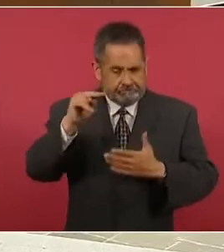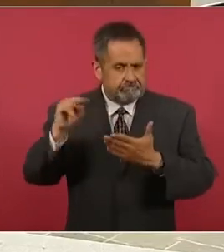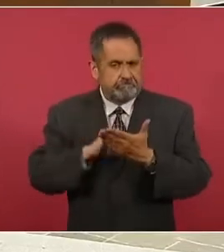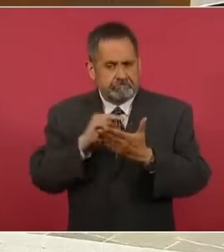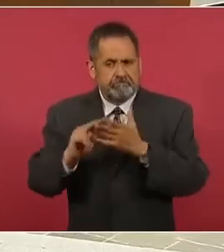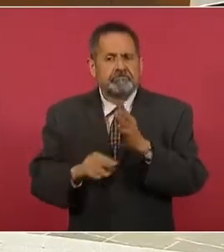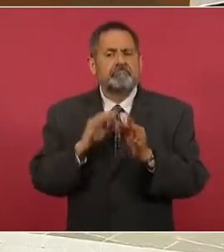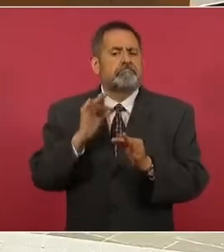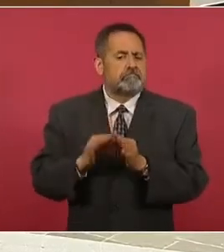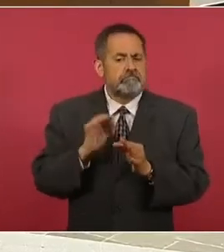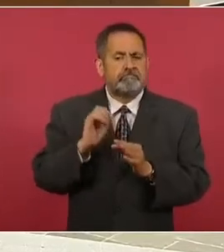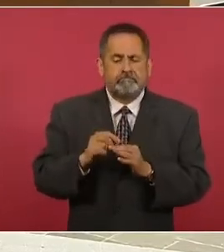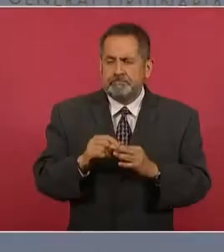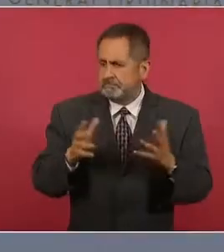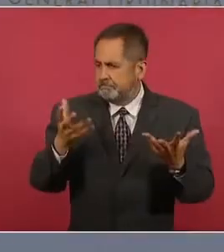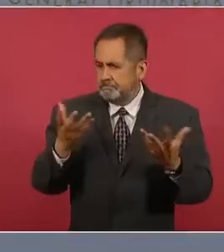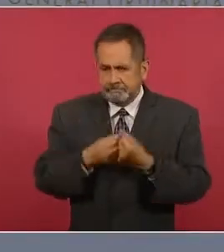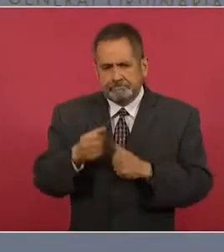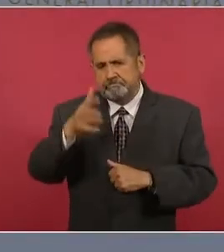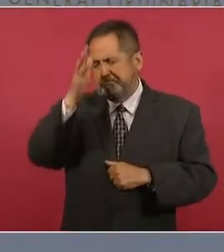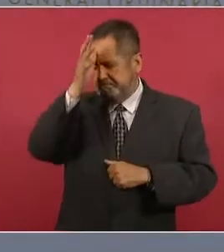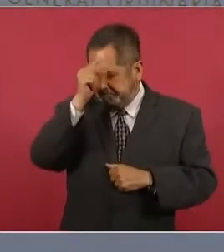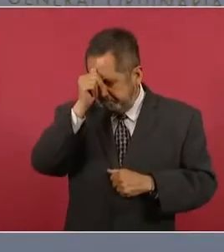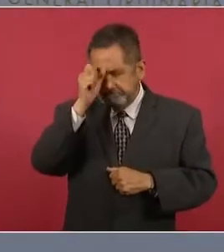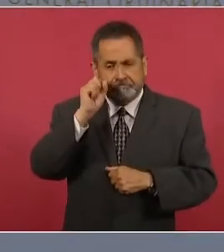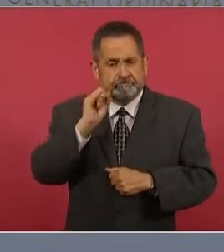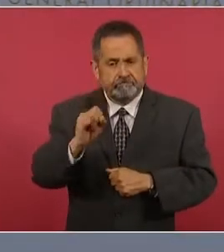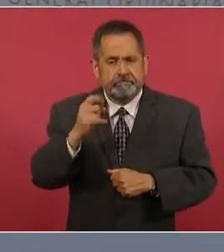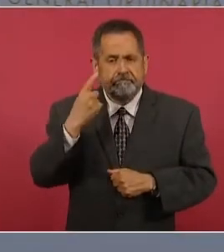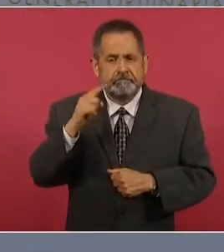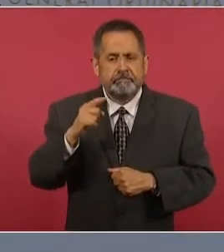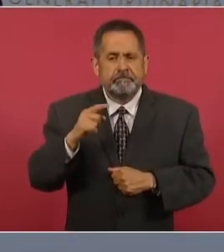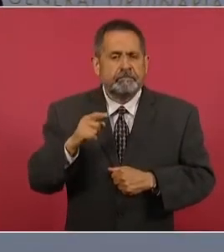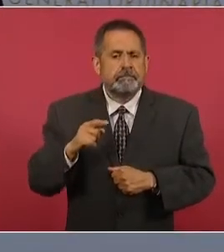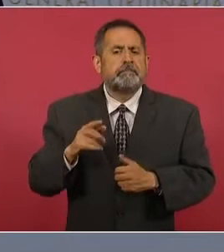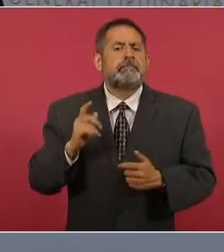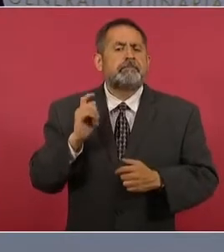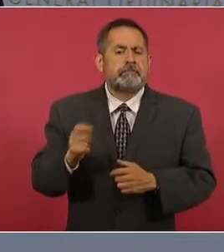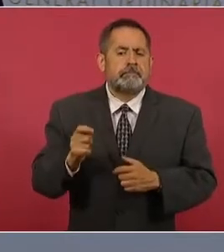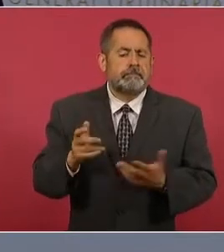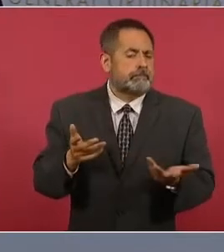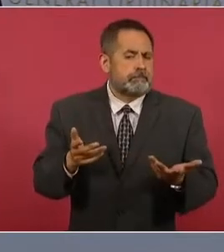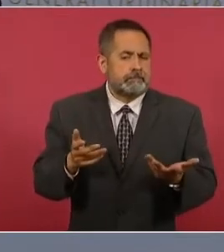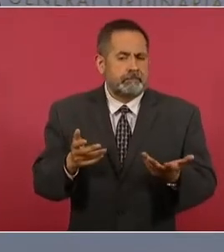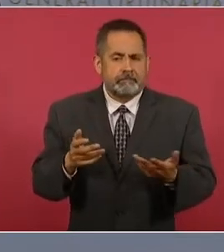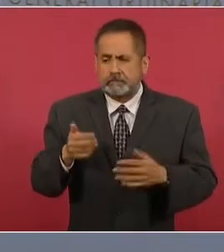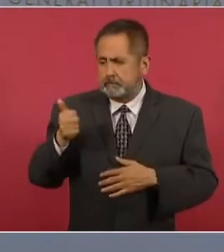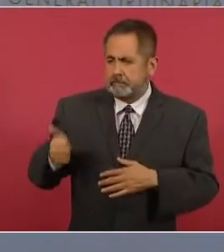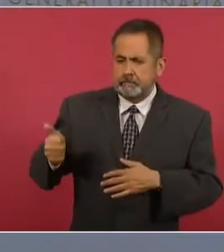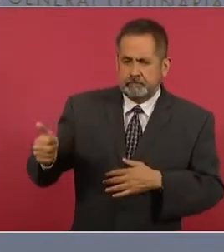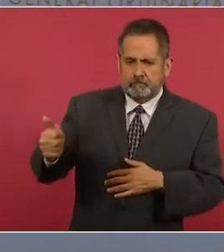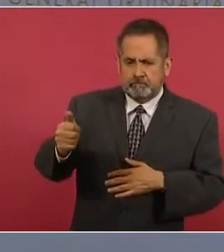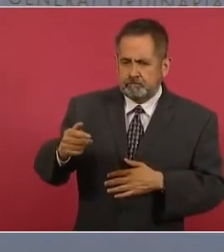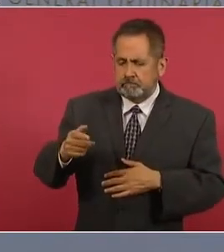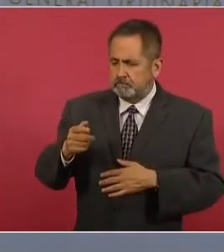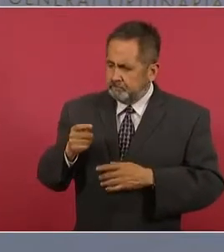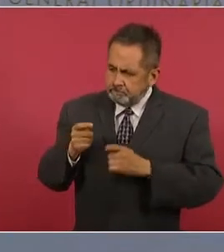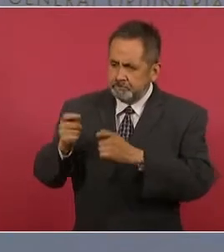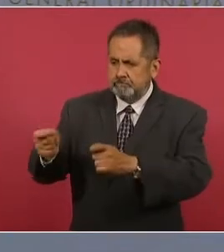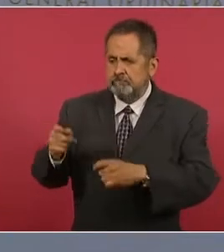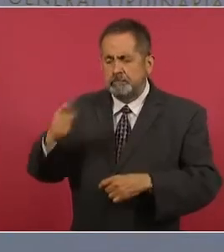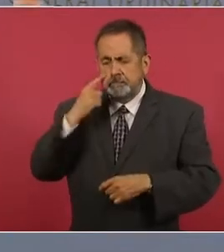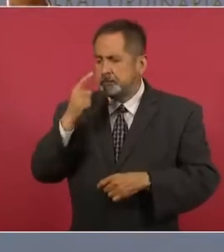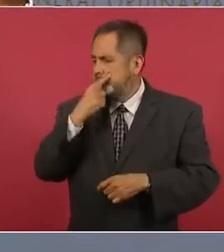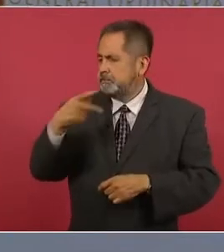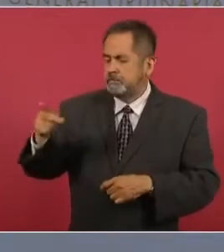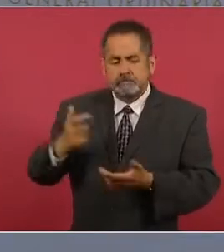haya habido un consenso para darle más libertad a los trabajadores,